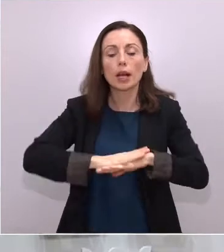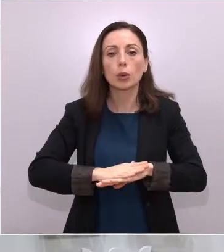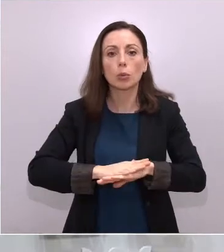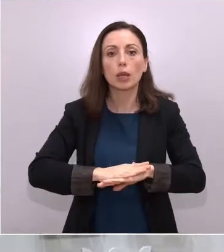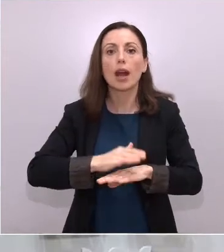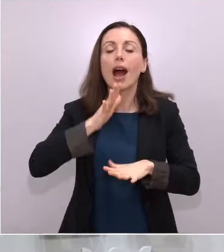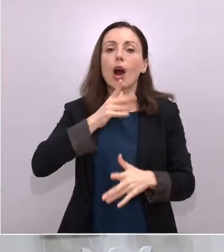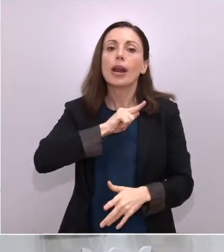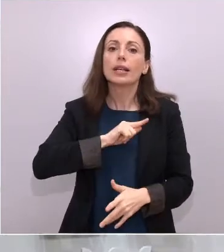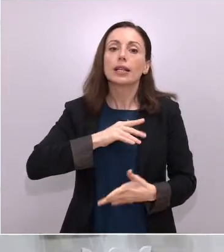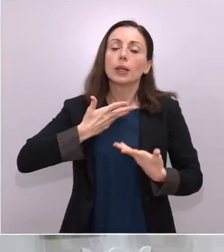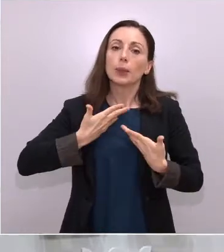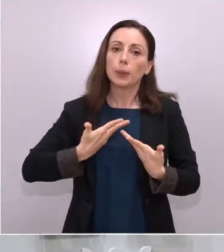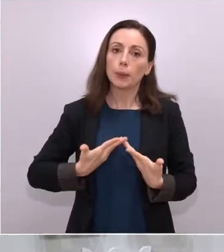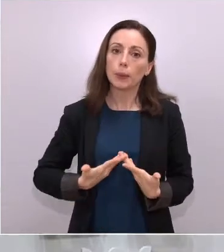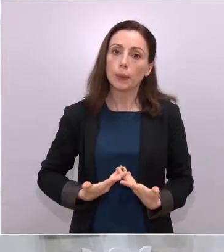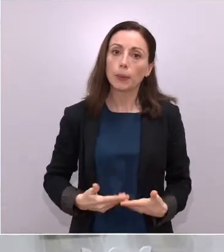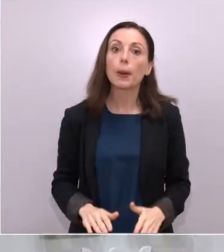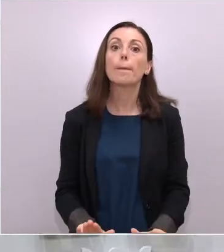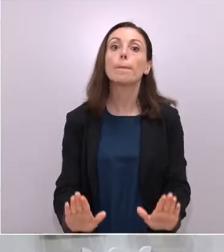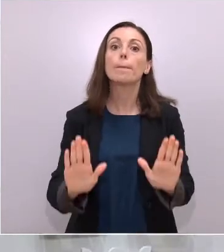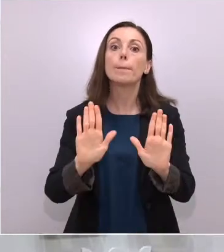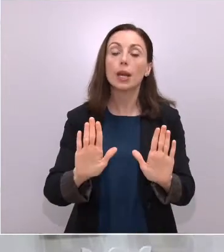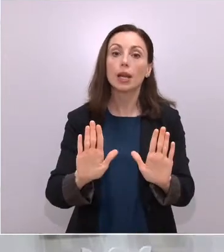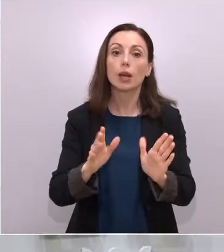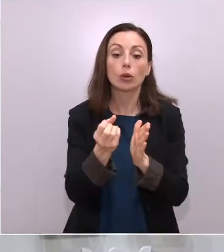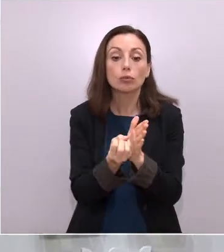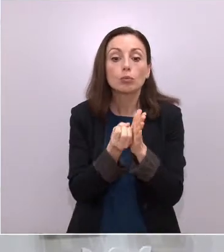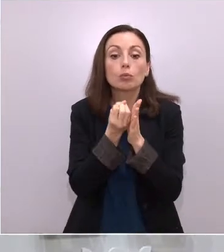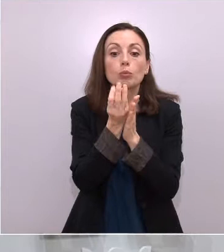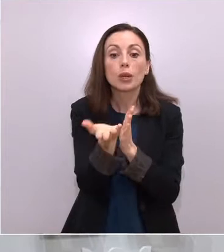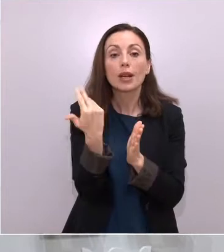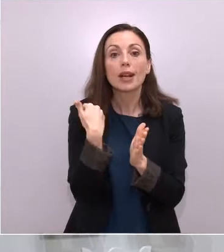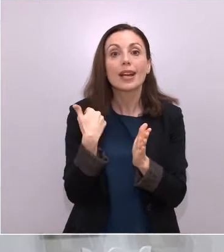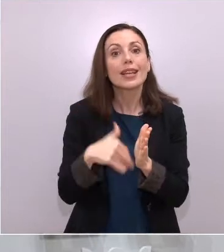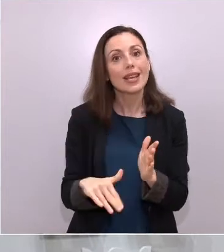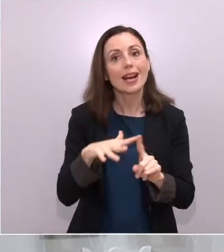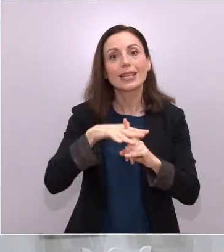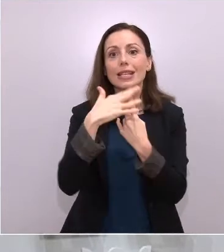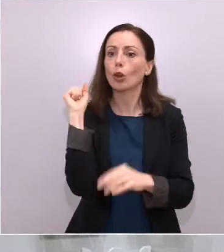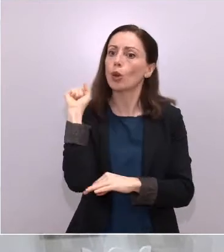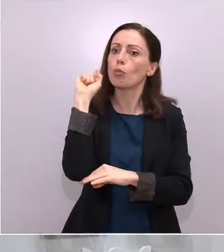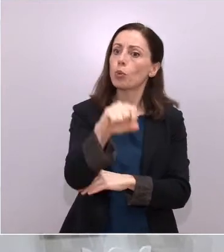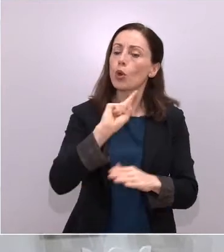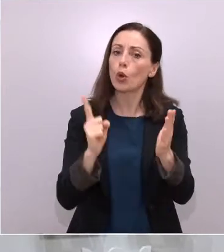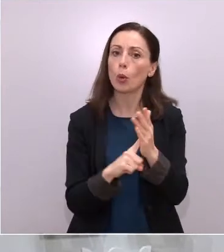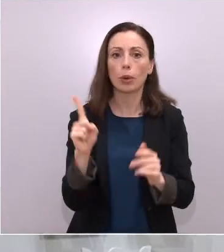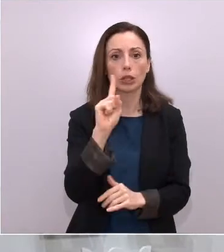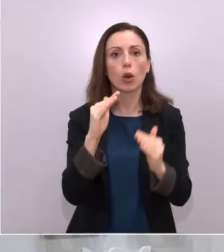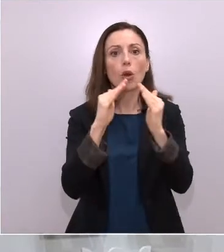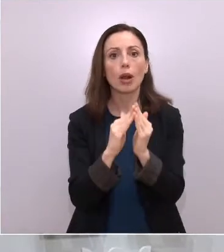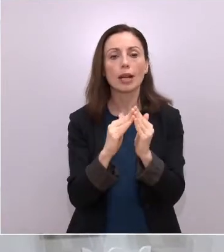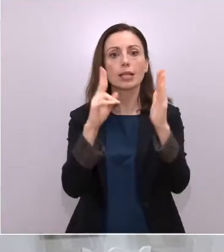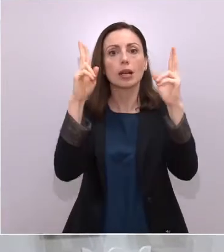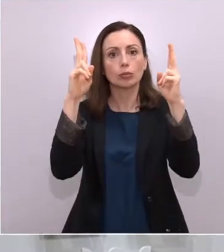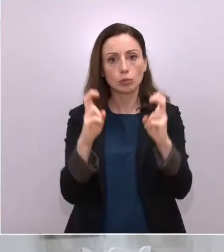desahogo, cierto, un alivio, pero no podemos transmitir que esto esté superado. El confinamiento no ha acabado